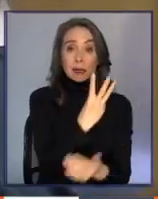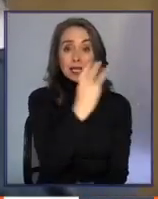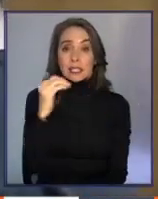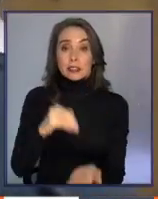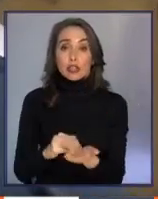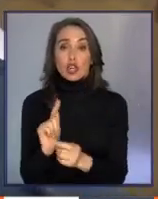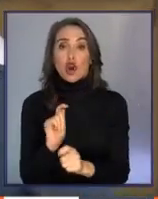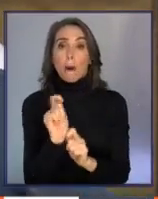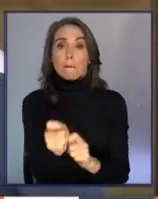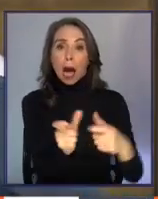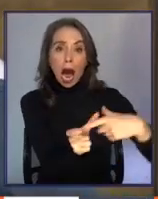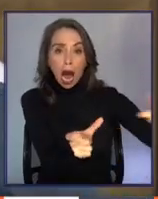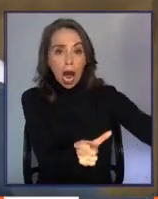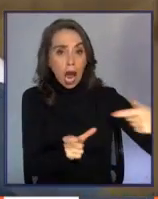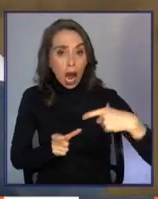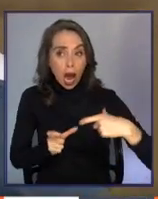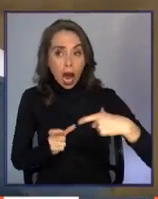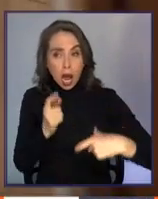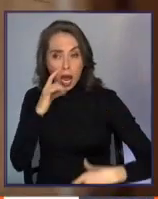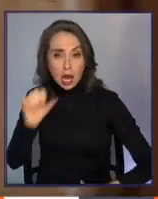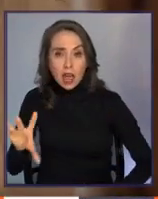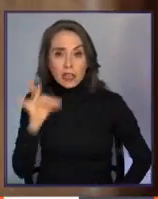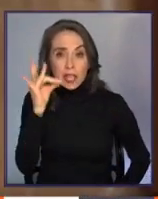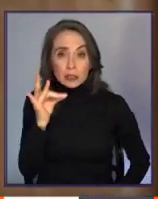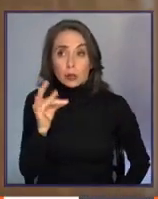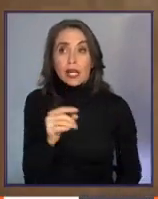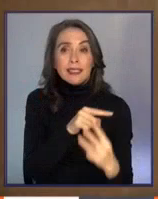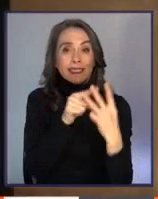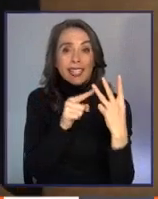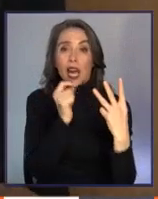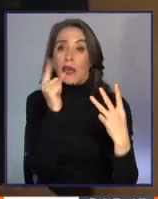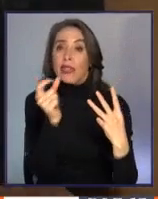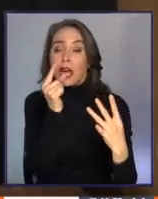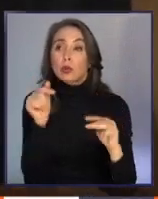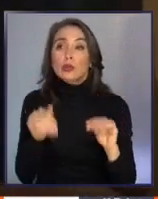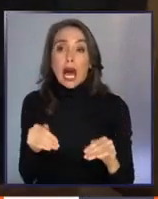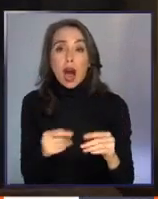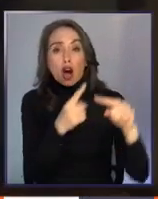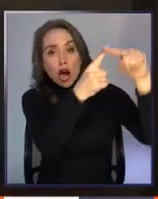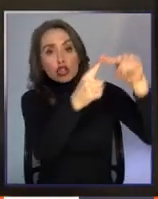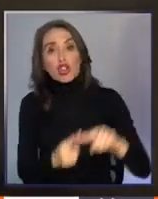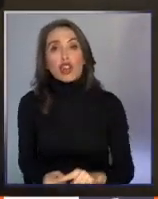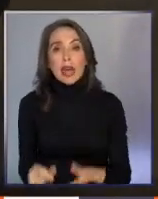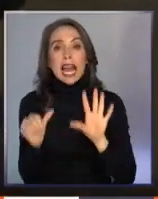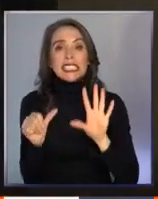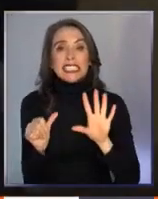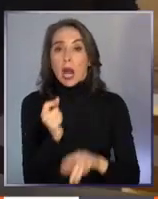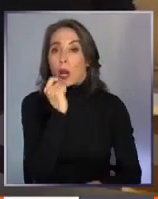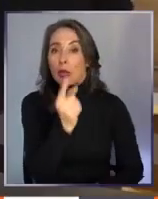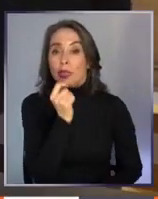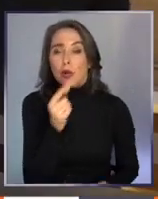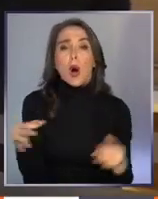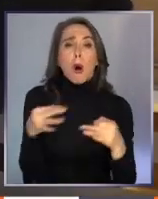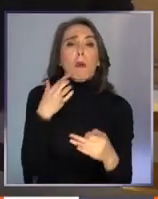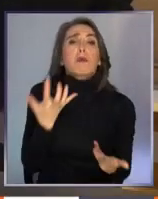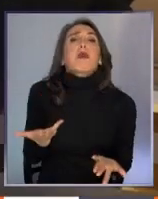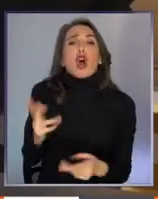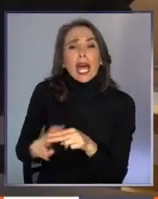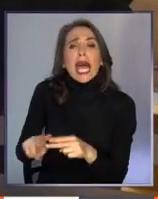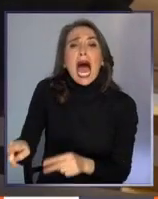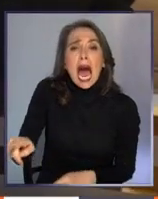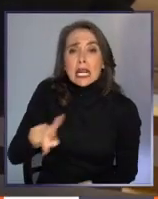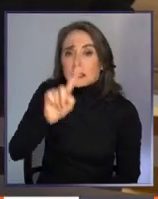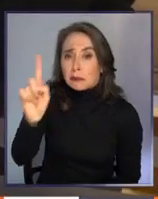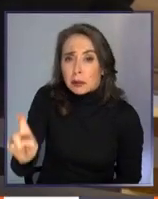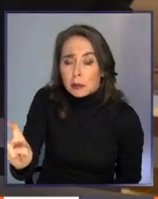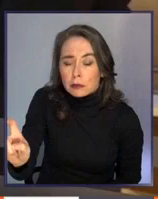por cuenta. Cuando lo descubrieron tenía 3 denuncias, ahora acumula 6. La explicación del por qué lo hace no deja